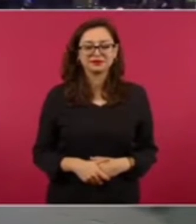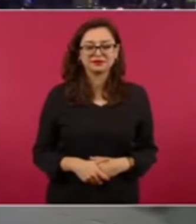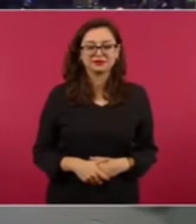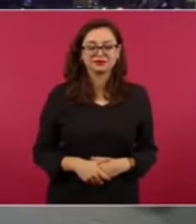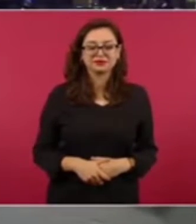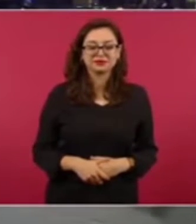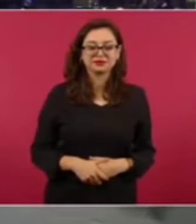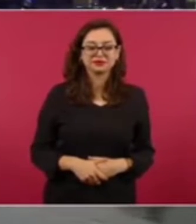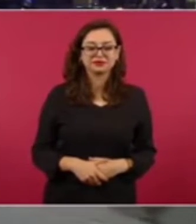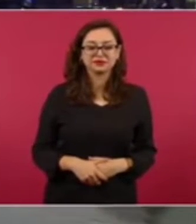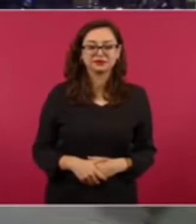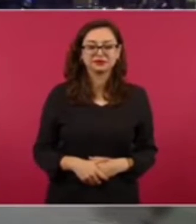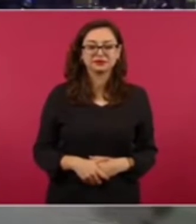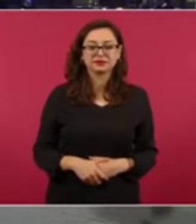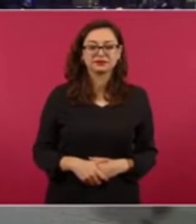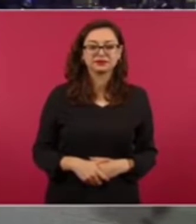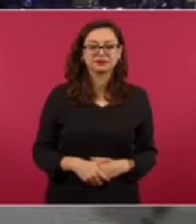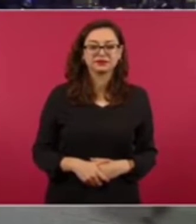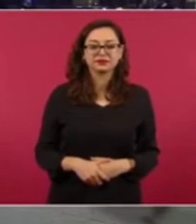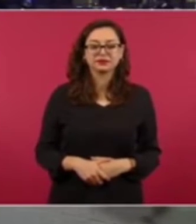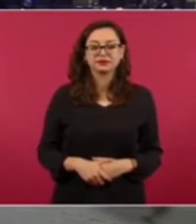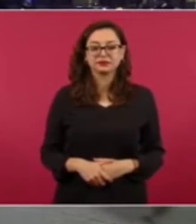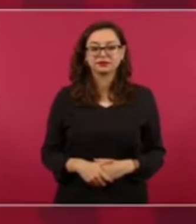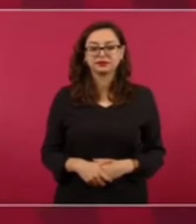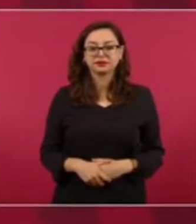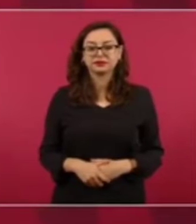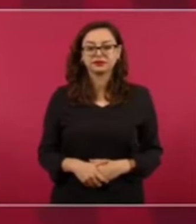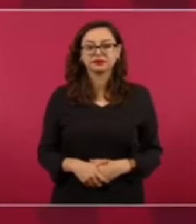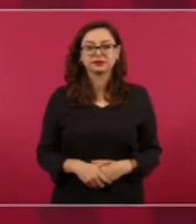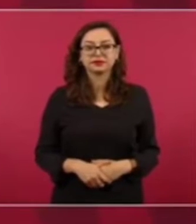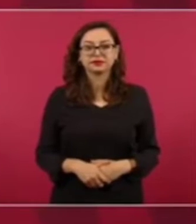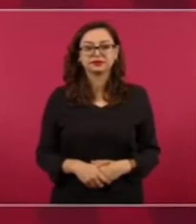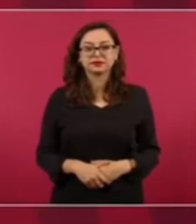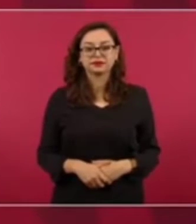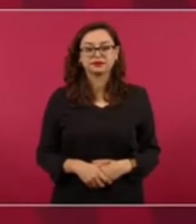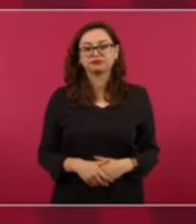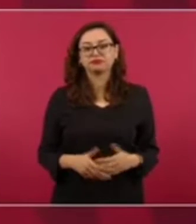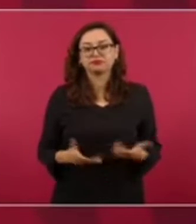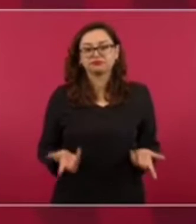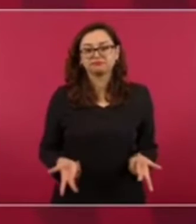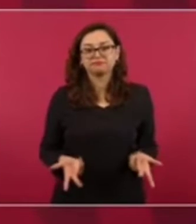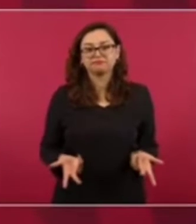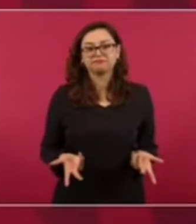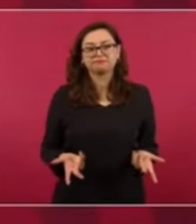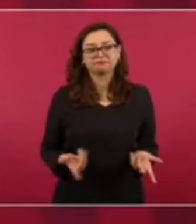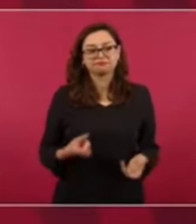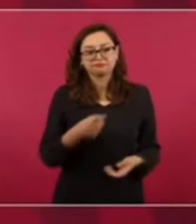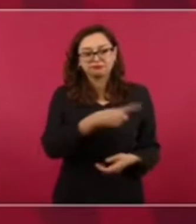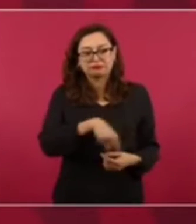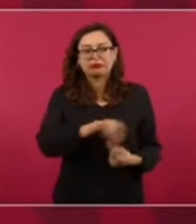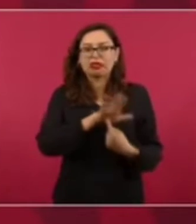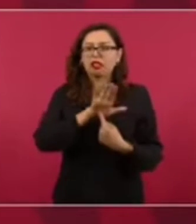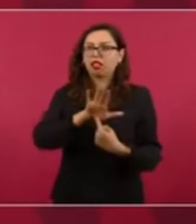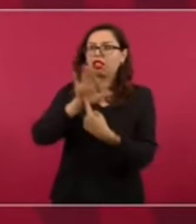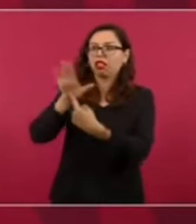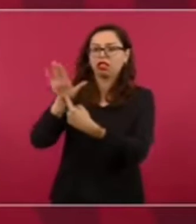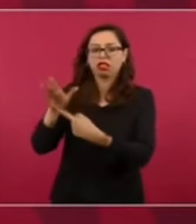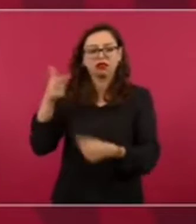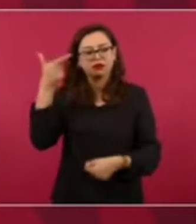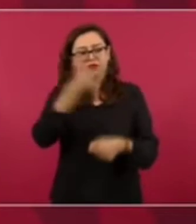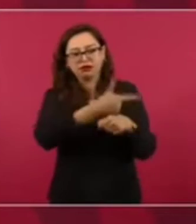Pero no debe de ya de exponerse. Además,